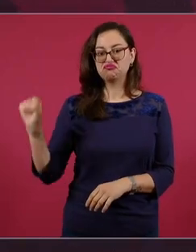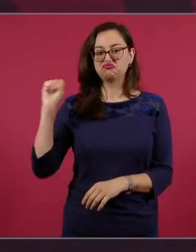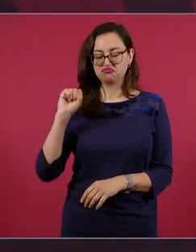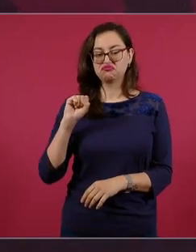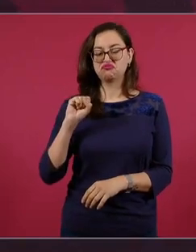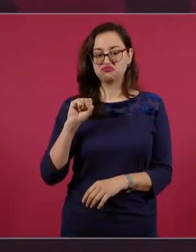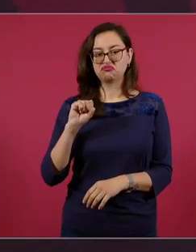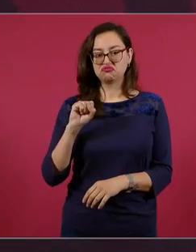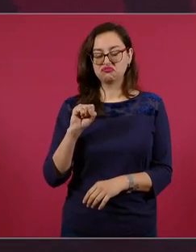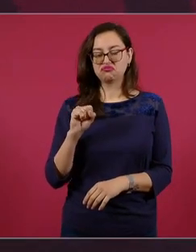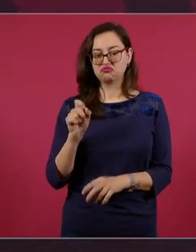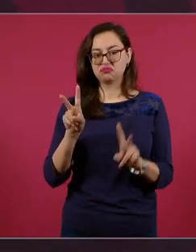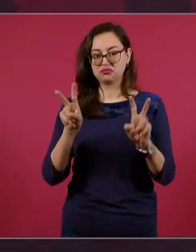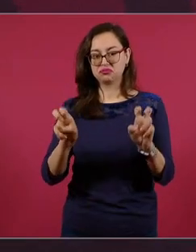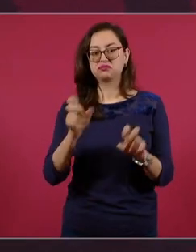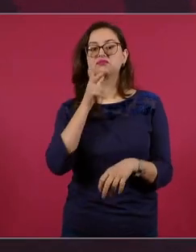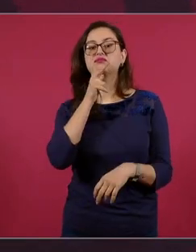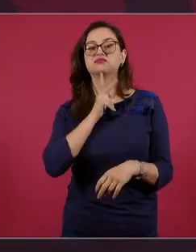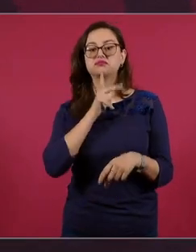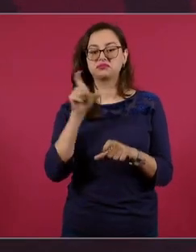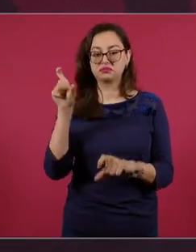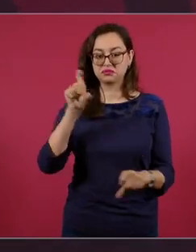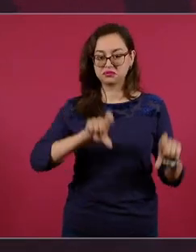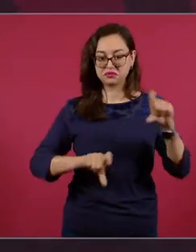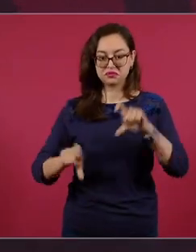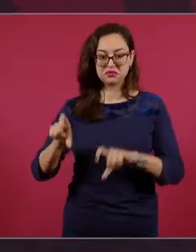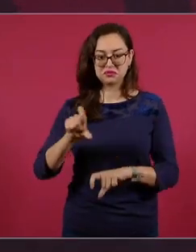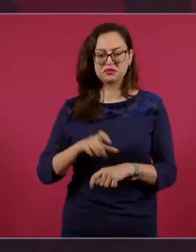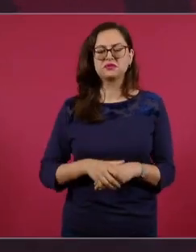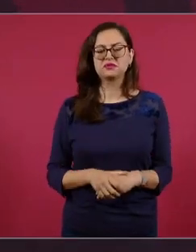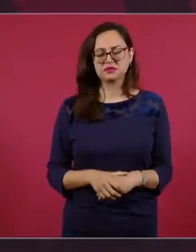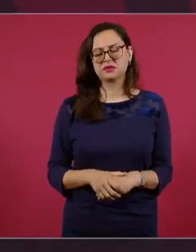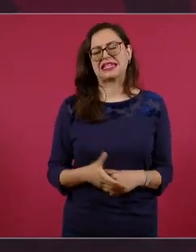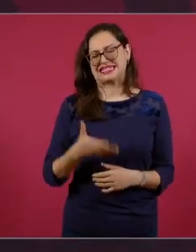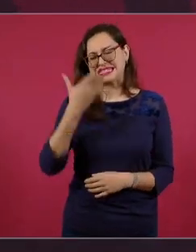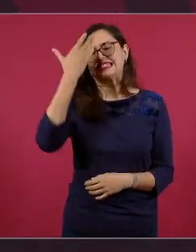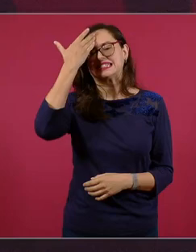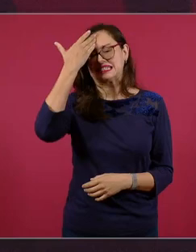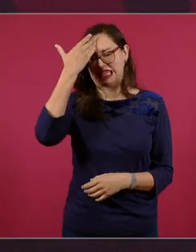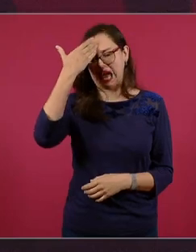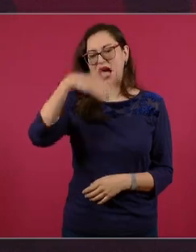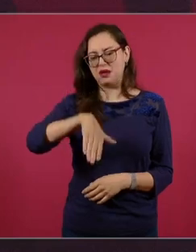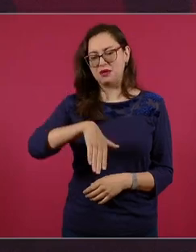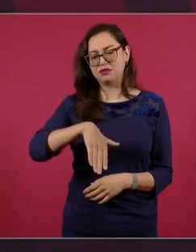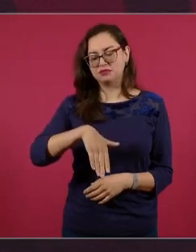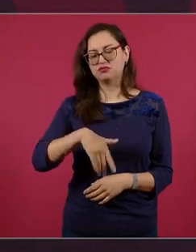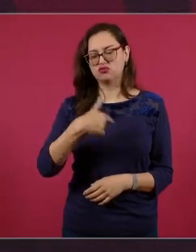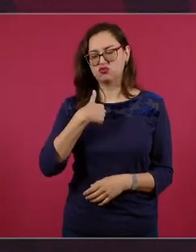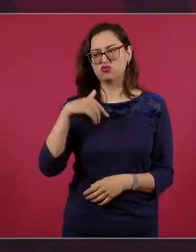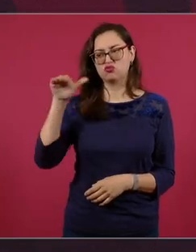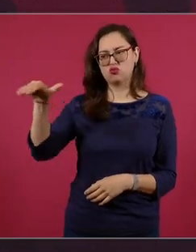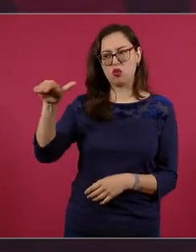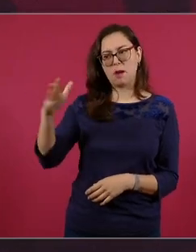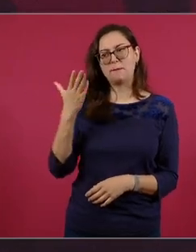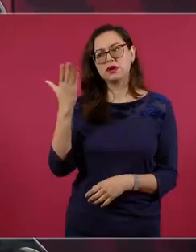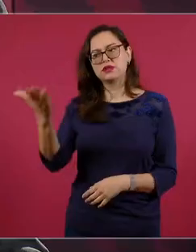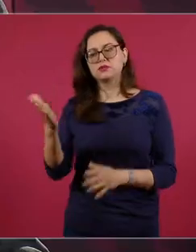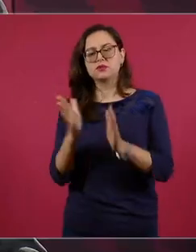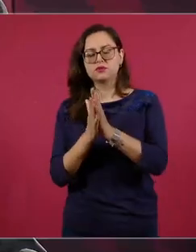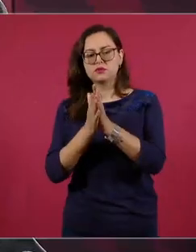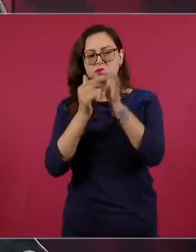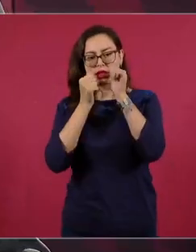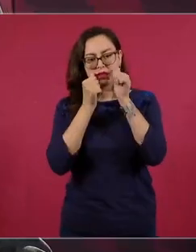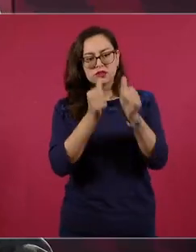en la petroquímica. Entonces, conoce bien esto que estás planteando y vamos a pedir que nos ayude y